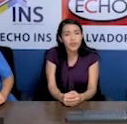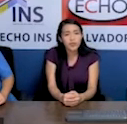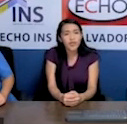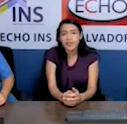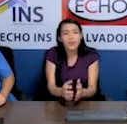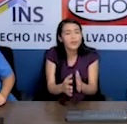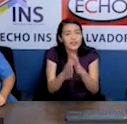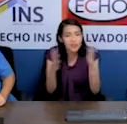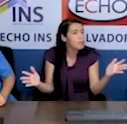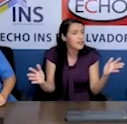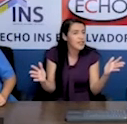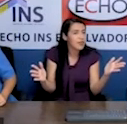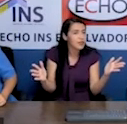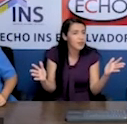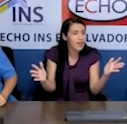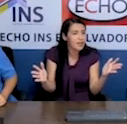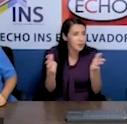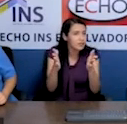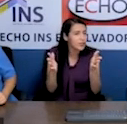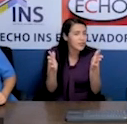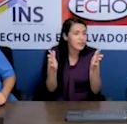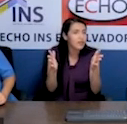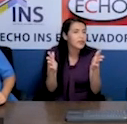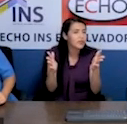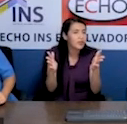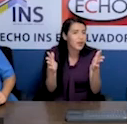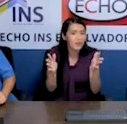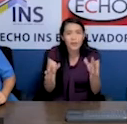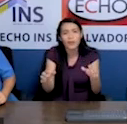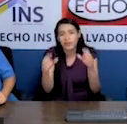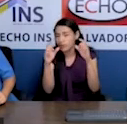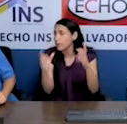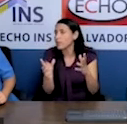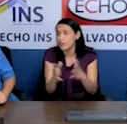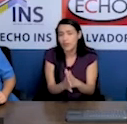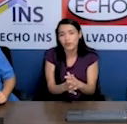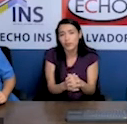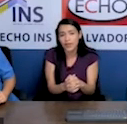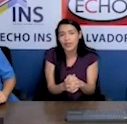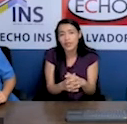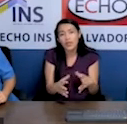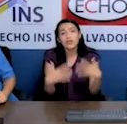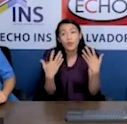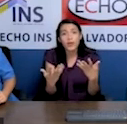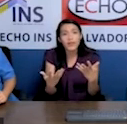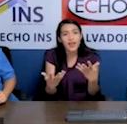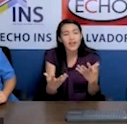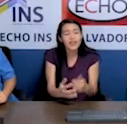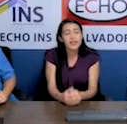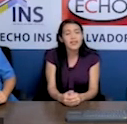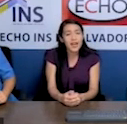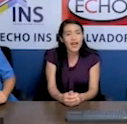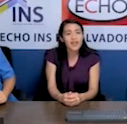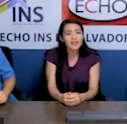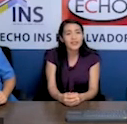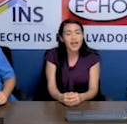dando esa ayuda desde una simple serie abdominal, por eso inicié con la fotografía, porque solo con la serie abdominal nos puede